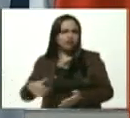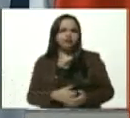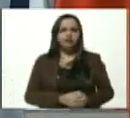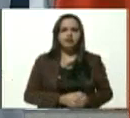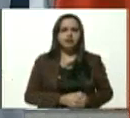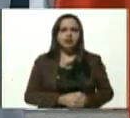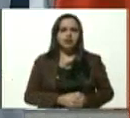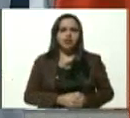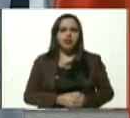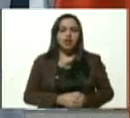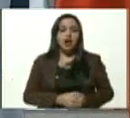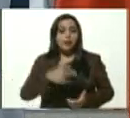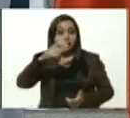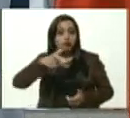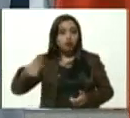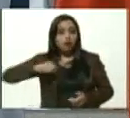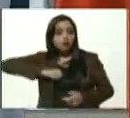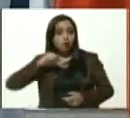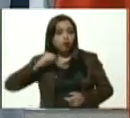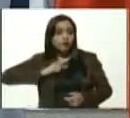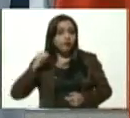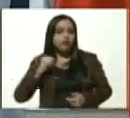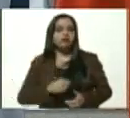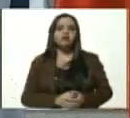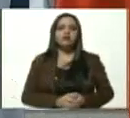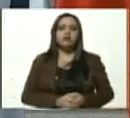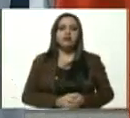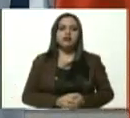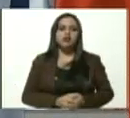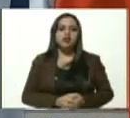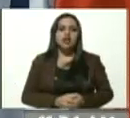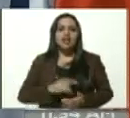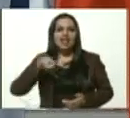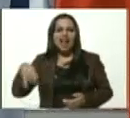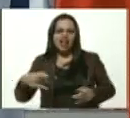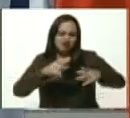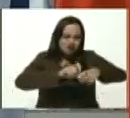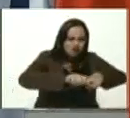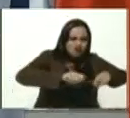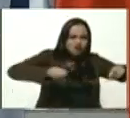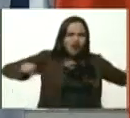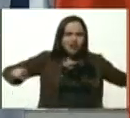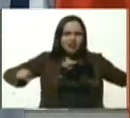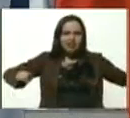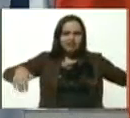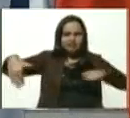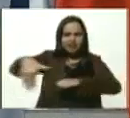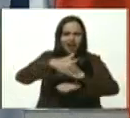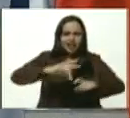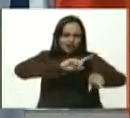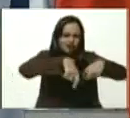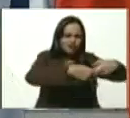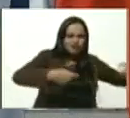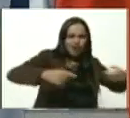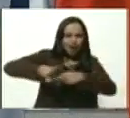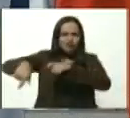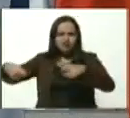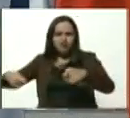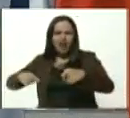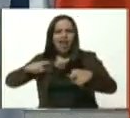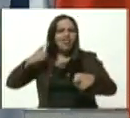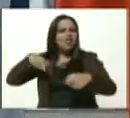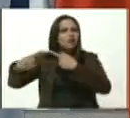a funcionarios policiales, que colocaron guayas en la vía pública donde murieron varias